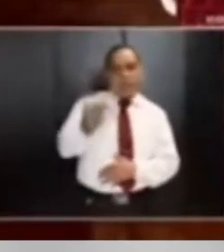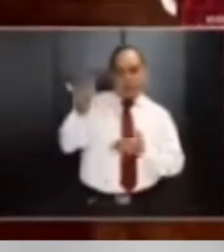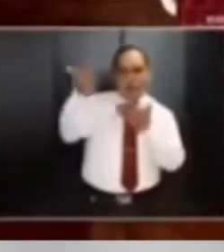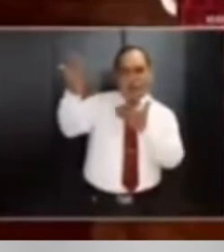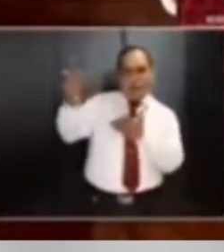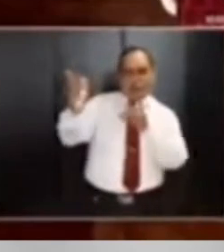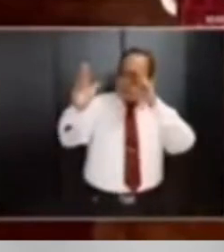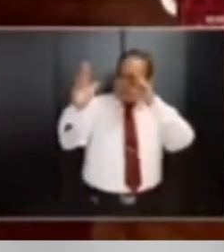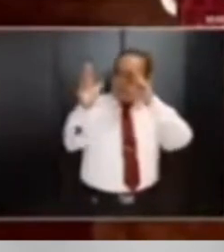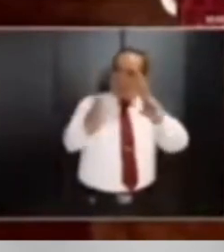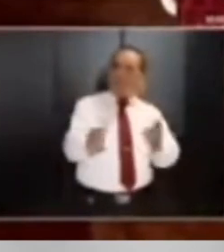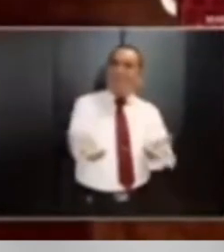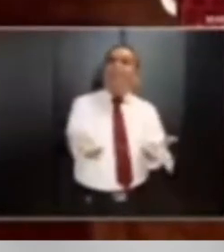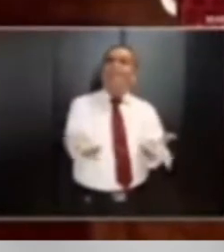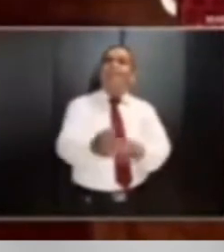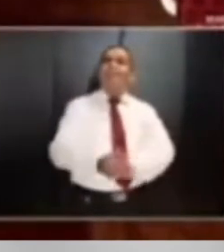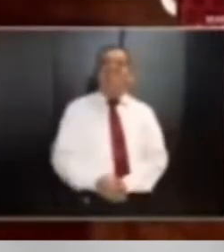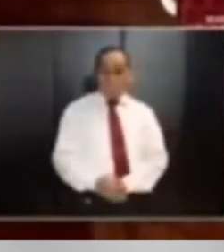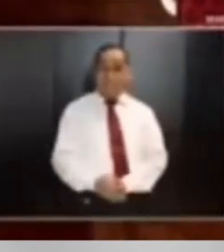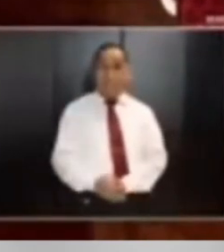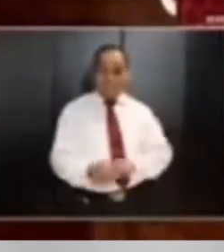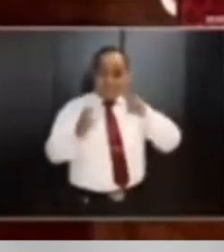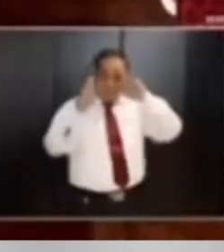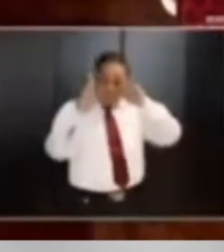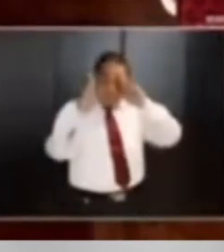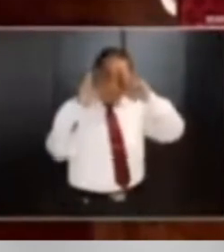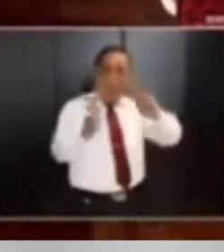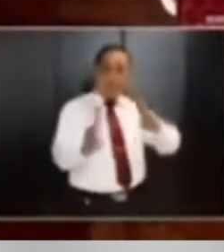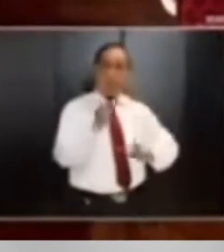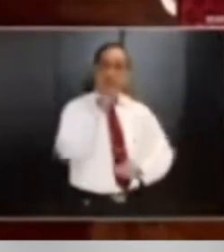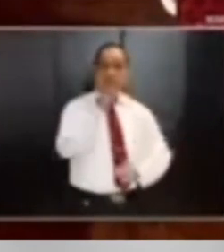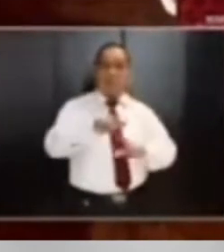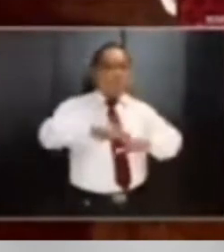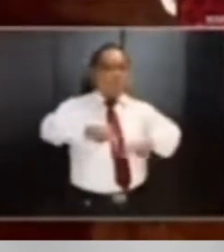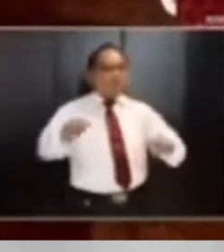despertar una gente que no a nadie no respeta pues no se respeta a sí mismo